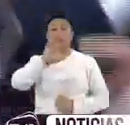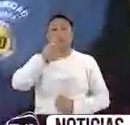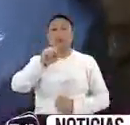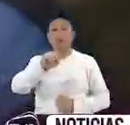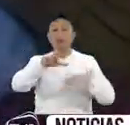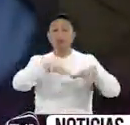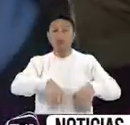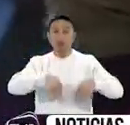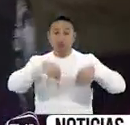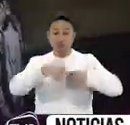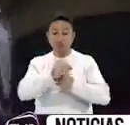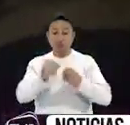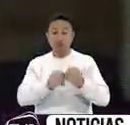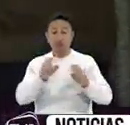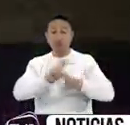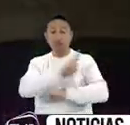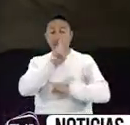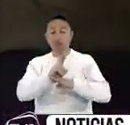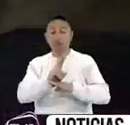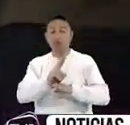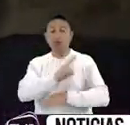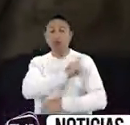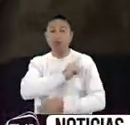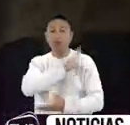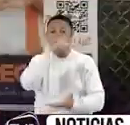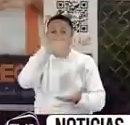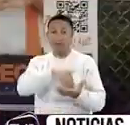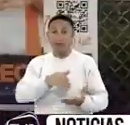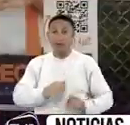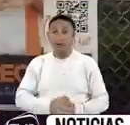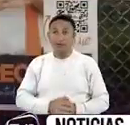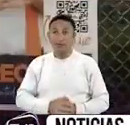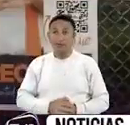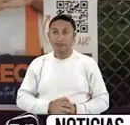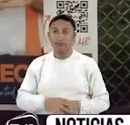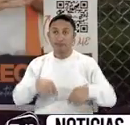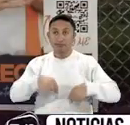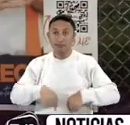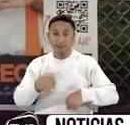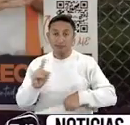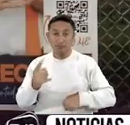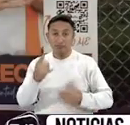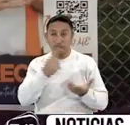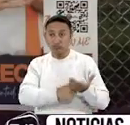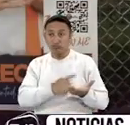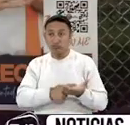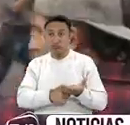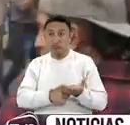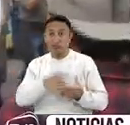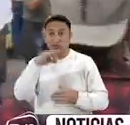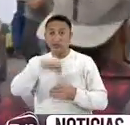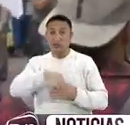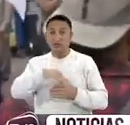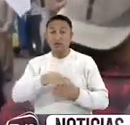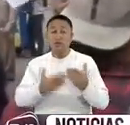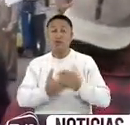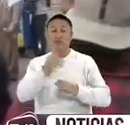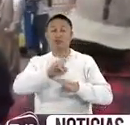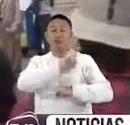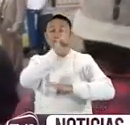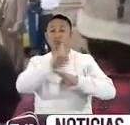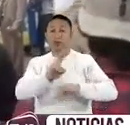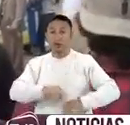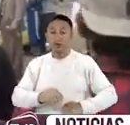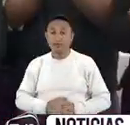y oficinas del Rectorado de la Universidad Central del Ecuador. Tras desarrollarse la segunda vuelta en la elección para el nuevo rector de la